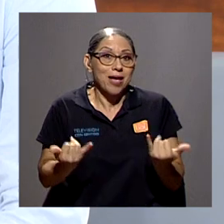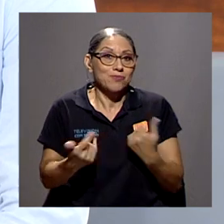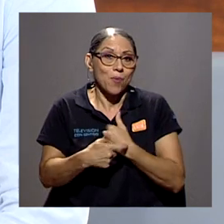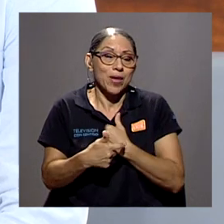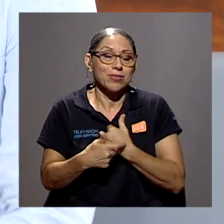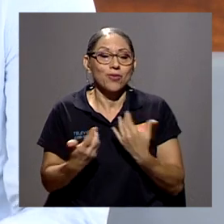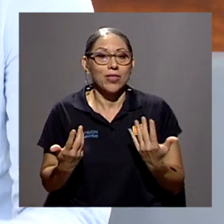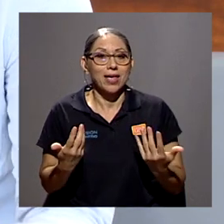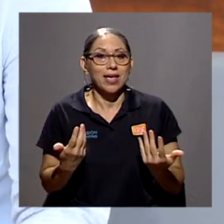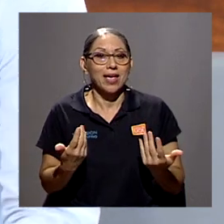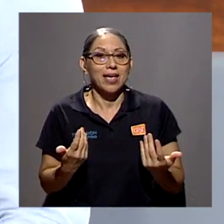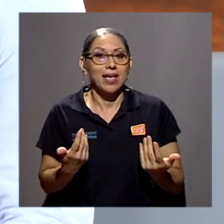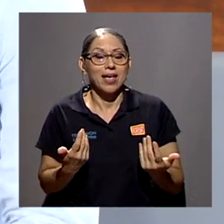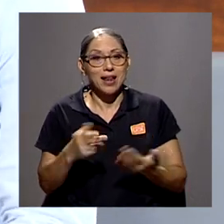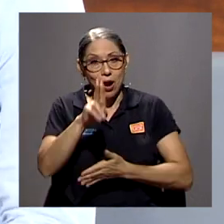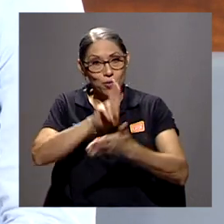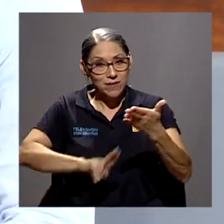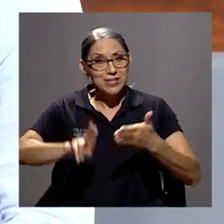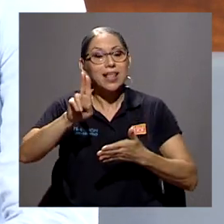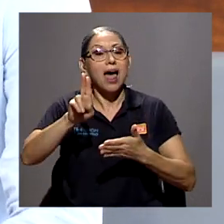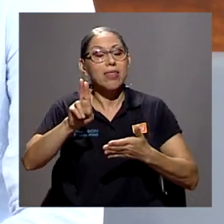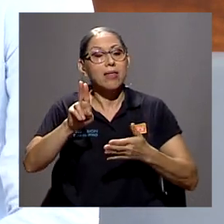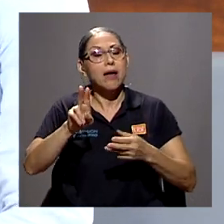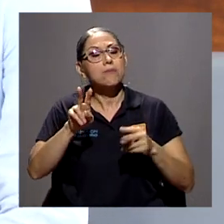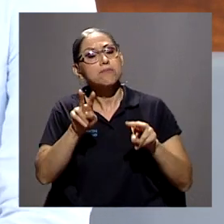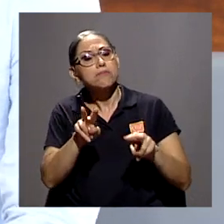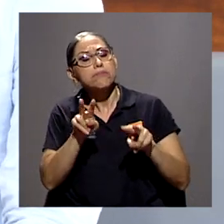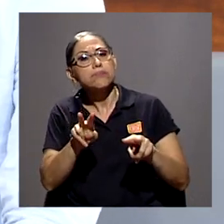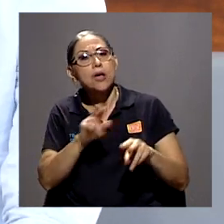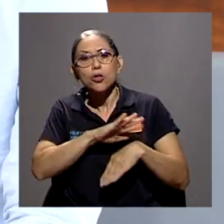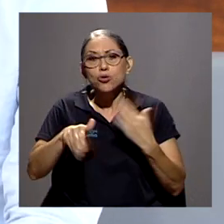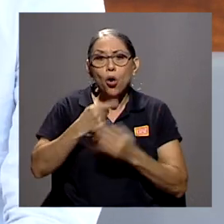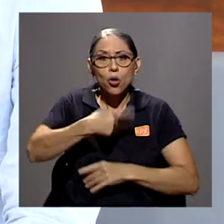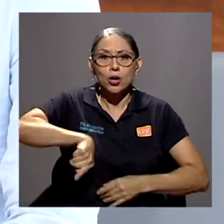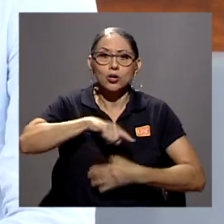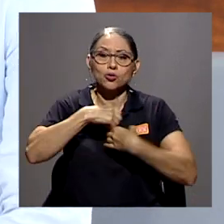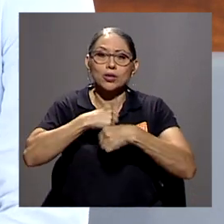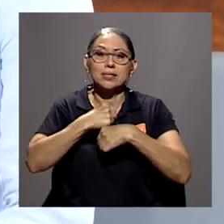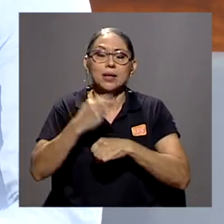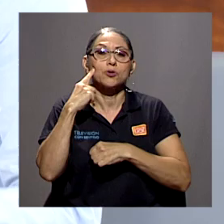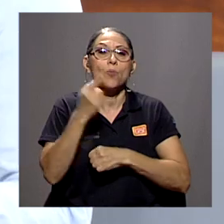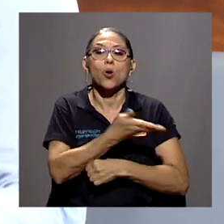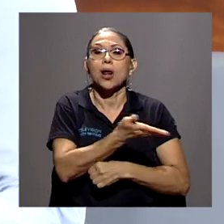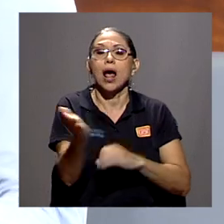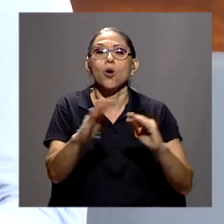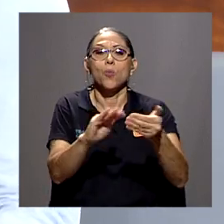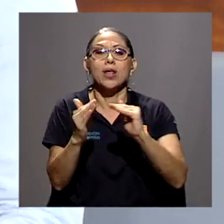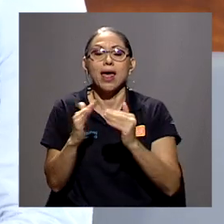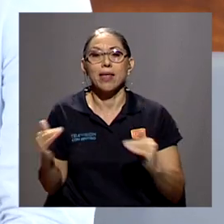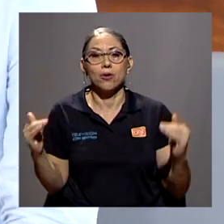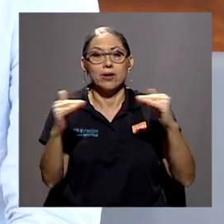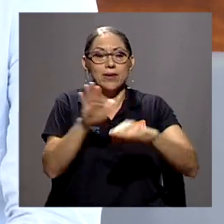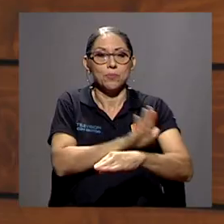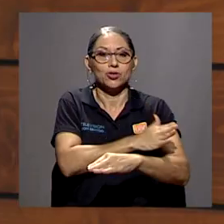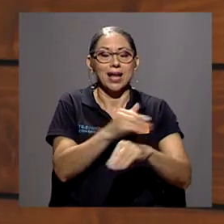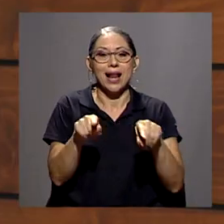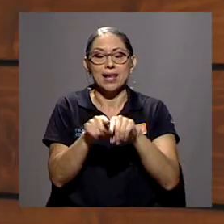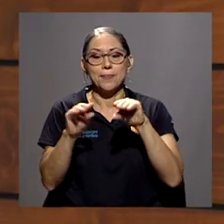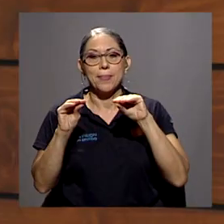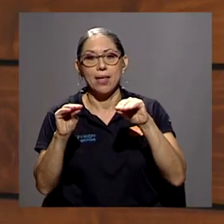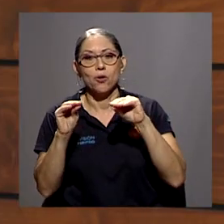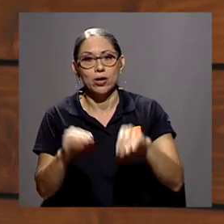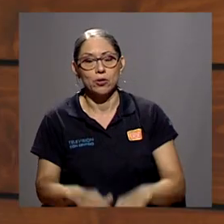la universidad valore todo lo que nosotros podemos hacer por la comunidad a un nivel musical y pedagógico